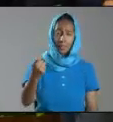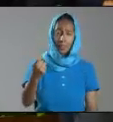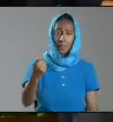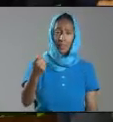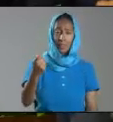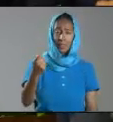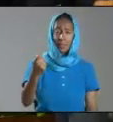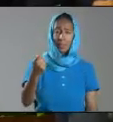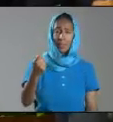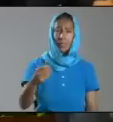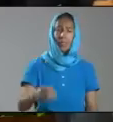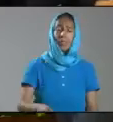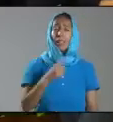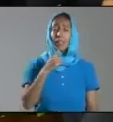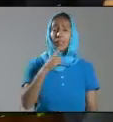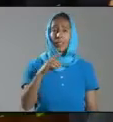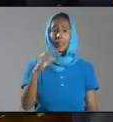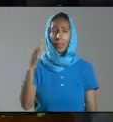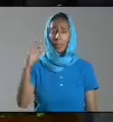Sí, Señor.